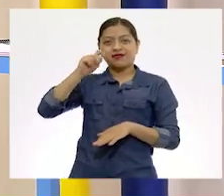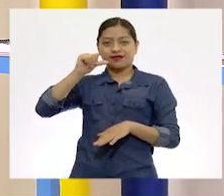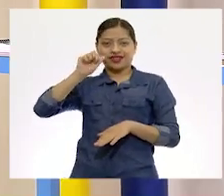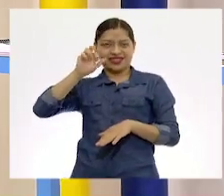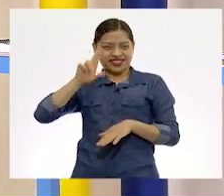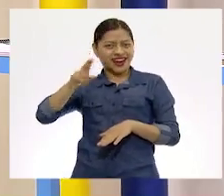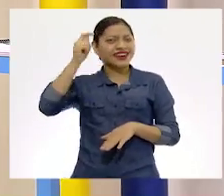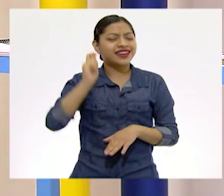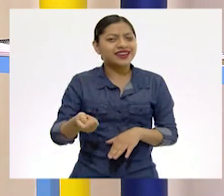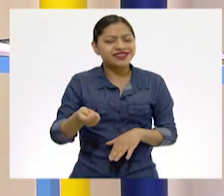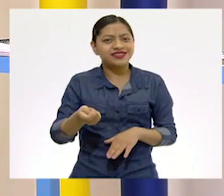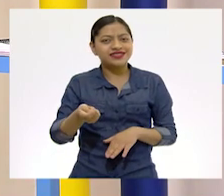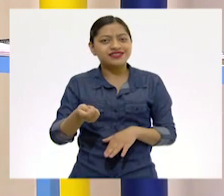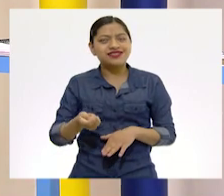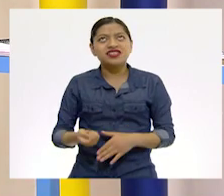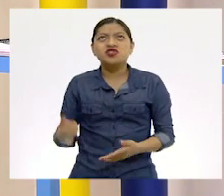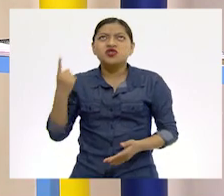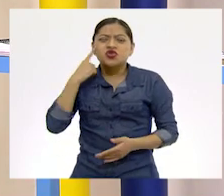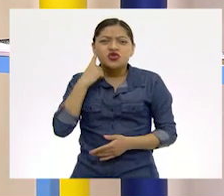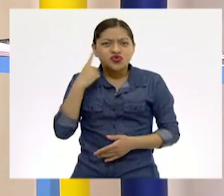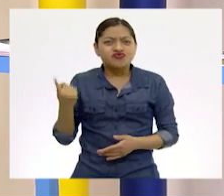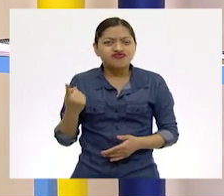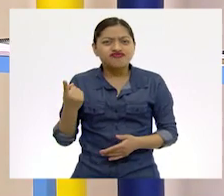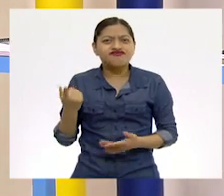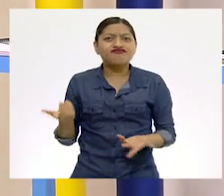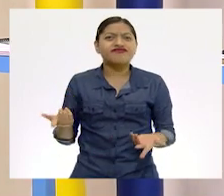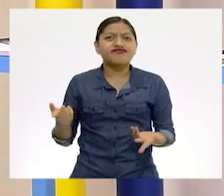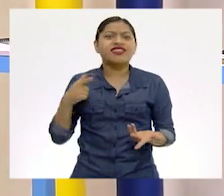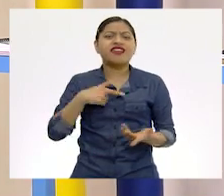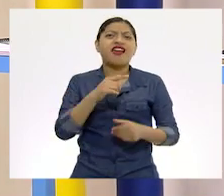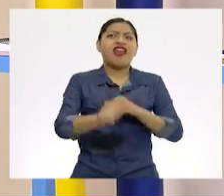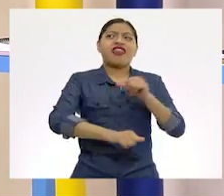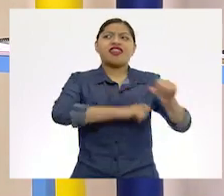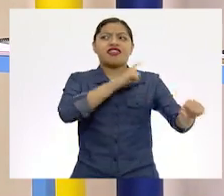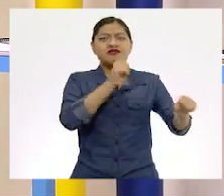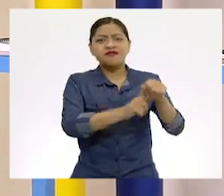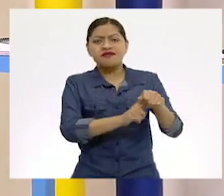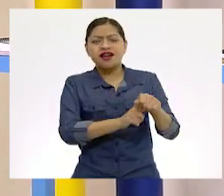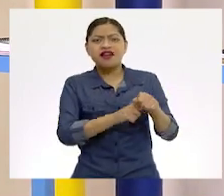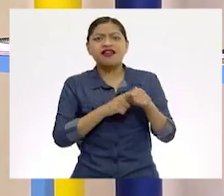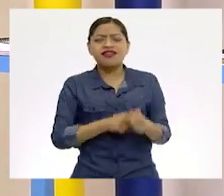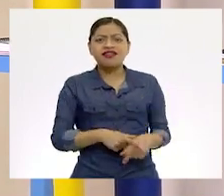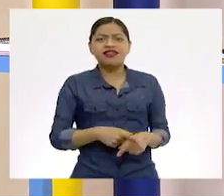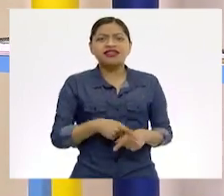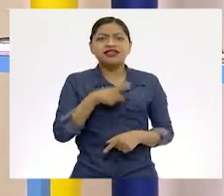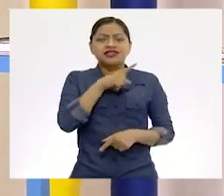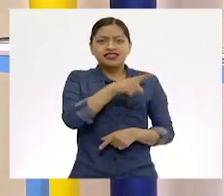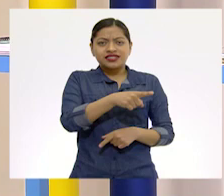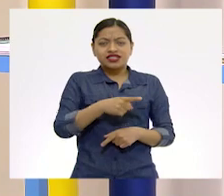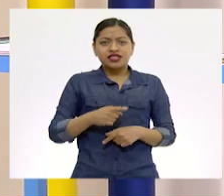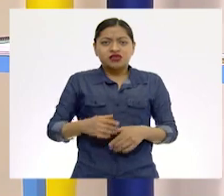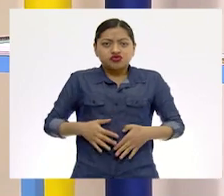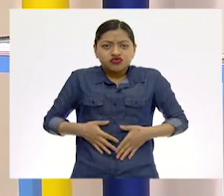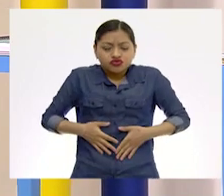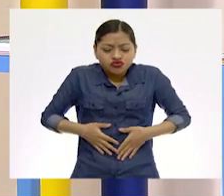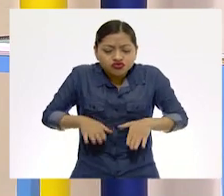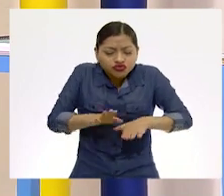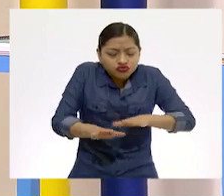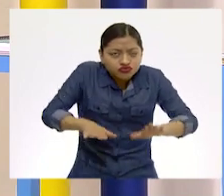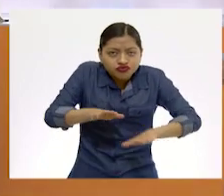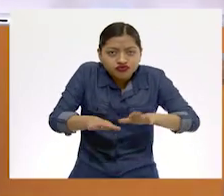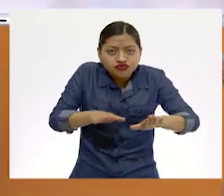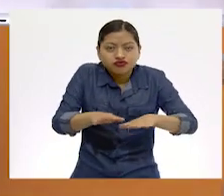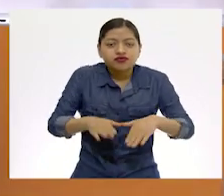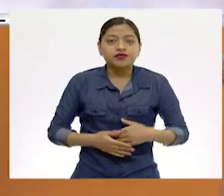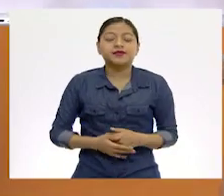mucho como a todas estas criaturas que tienen su pancita muy pegada al piso. Muy bien,